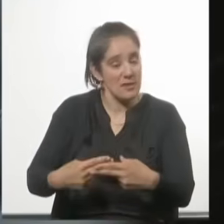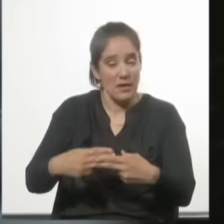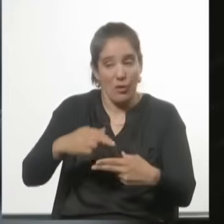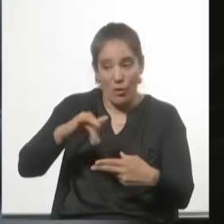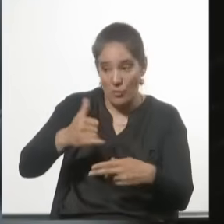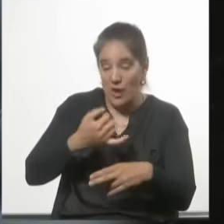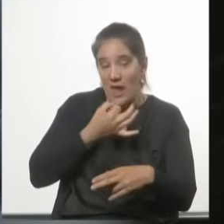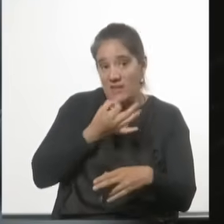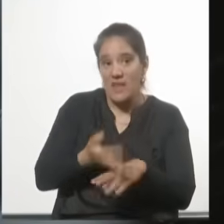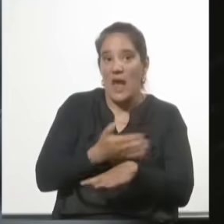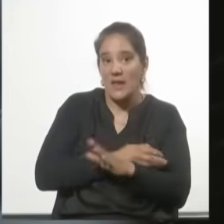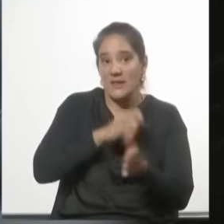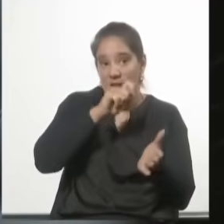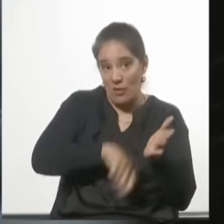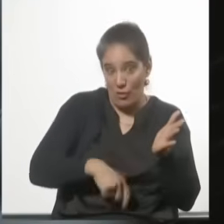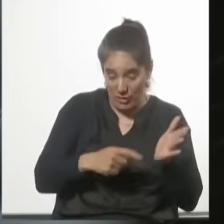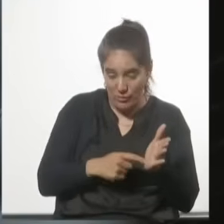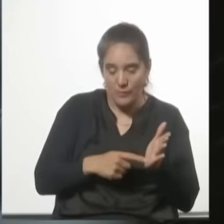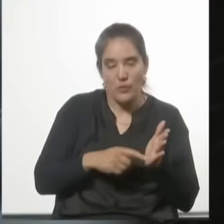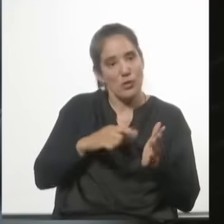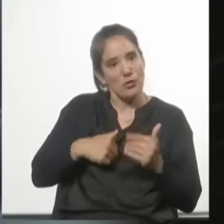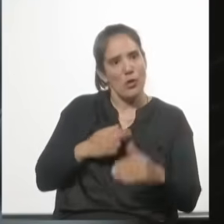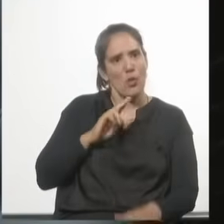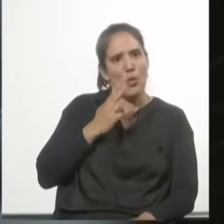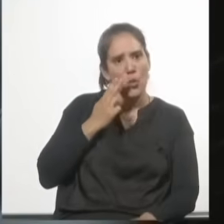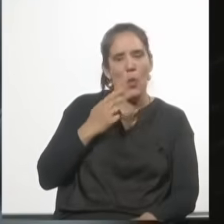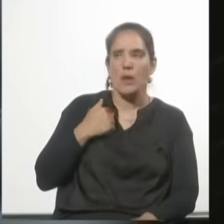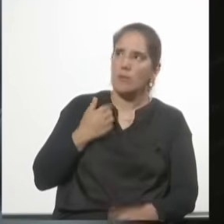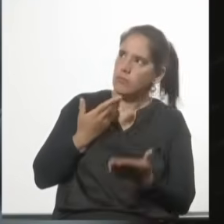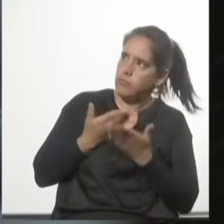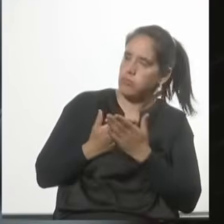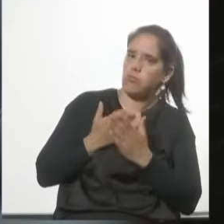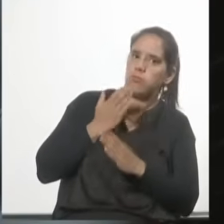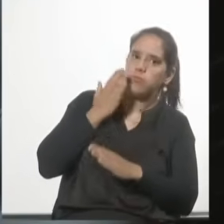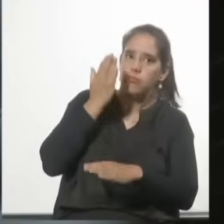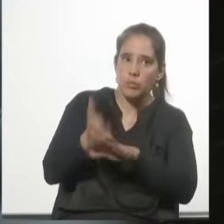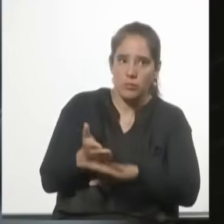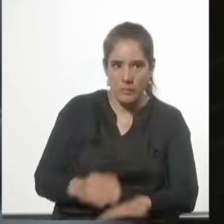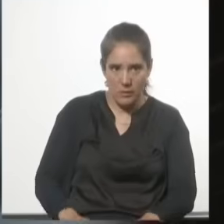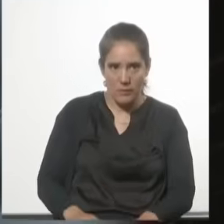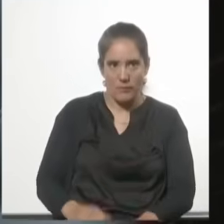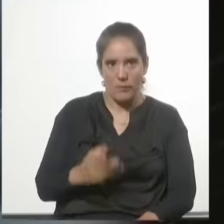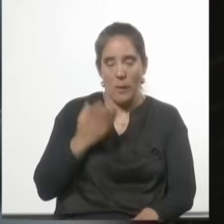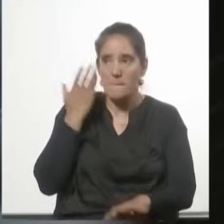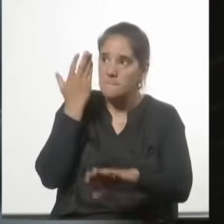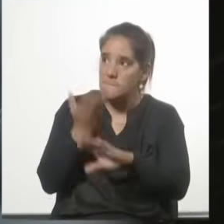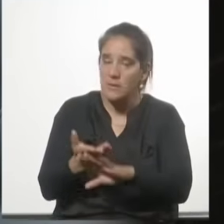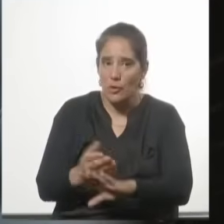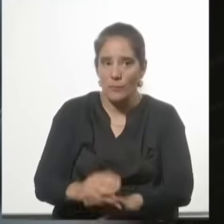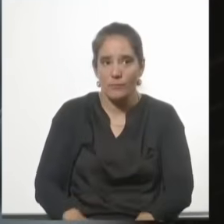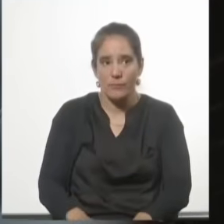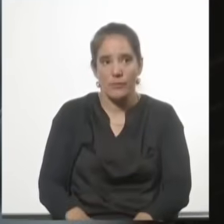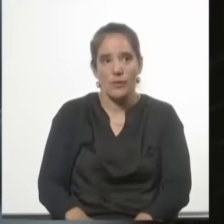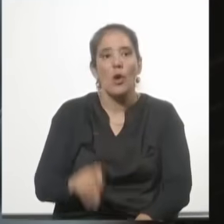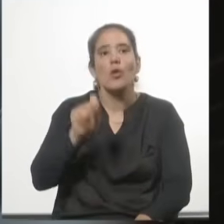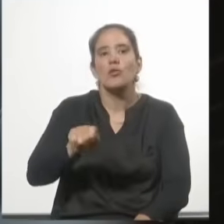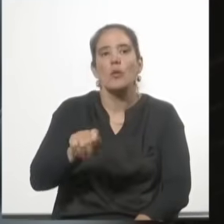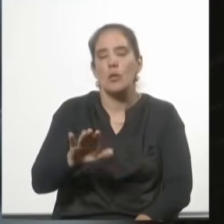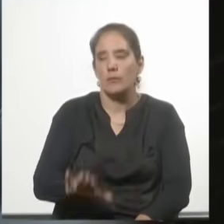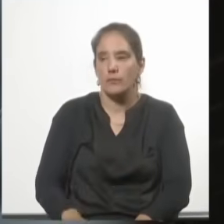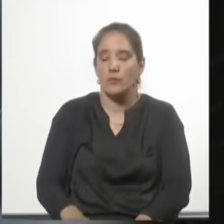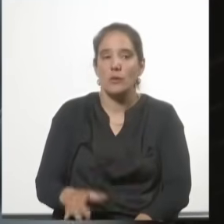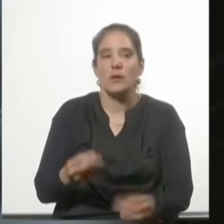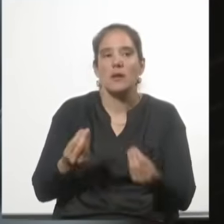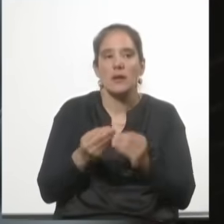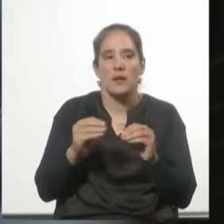prevén sus propias cláusulas, nuestro país decidió legítimamente ejecutarla. Con dicha ejecución se buscaba preservar la